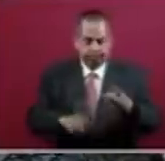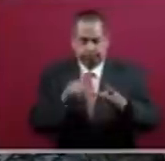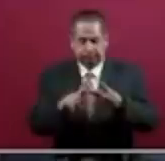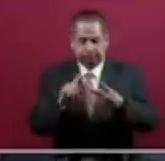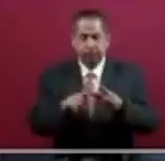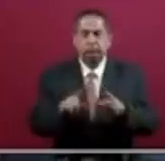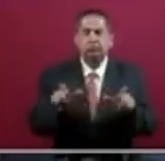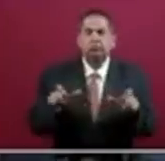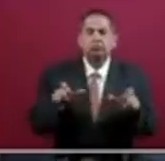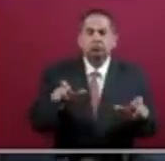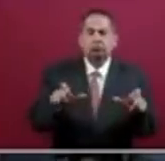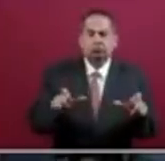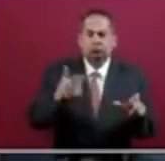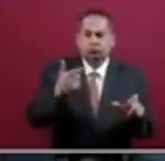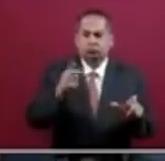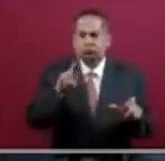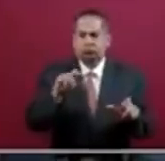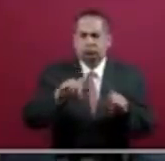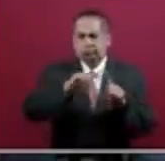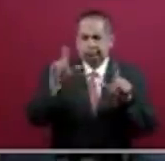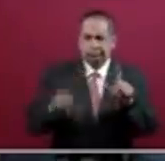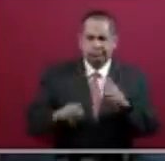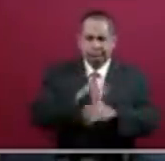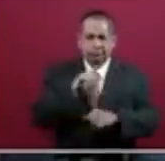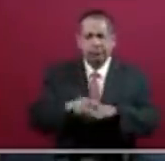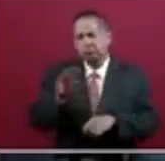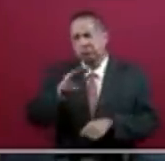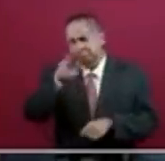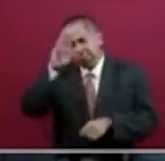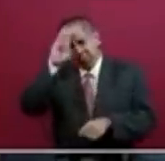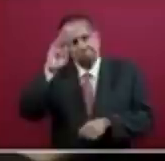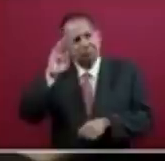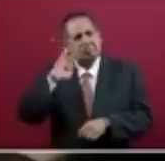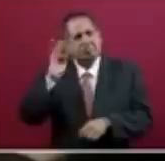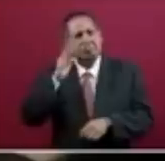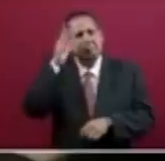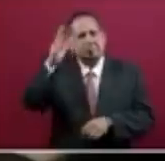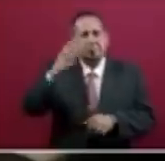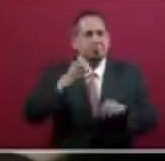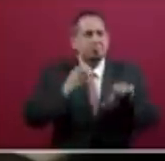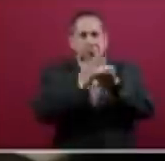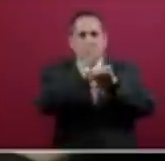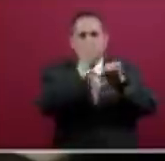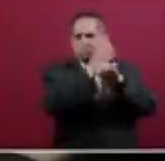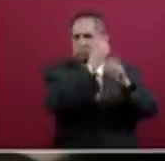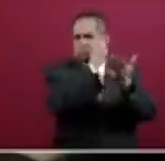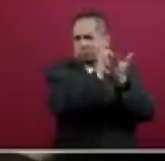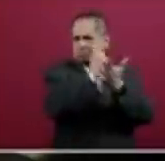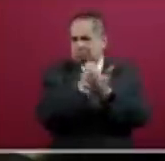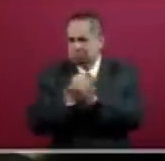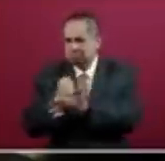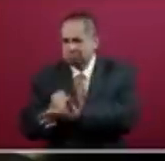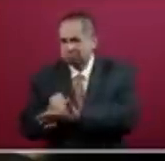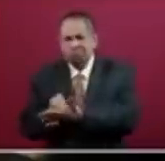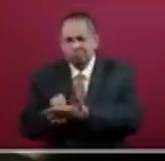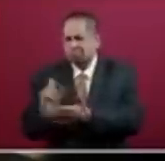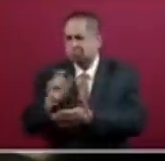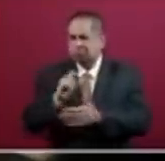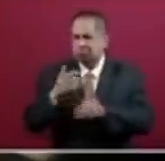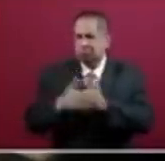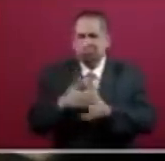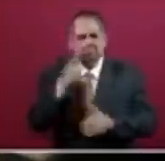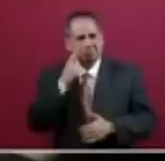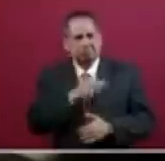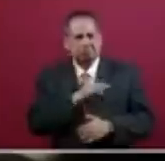Nacional. ¿Cuándo cree que el constituyente permanente podría estar terminando la aprobación constitucional y cuándo cree